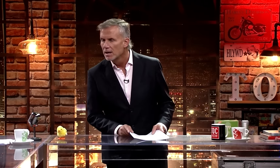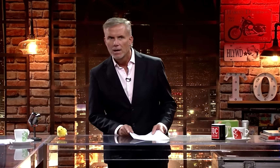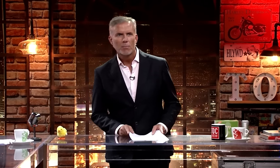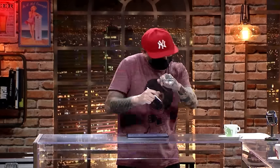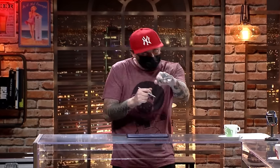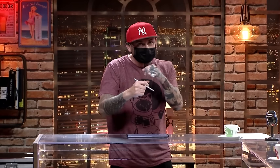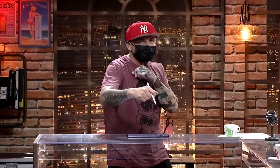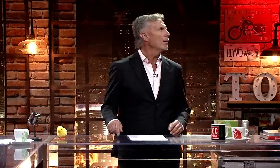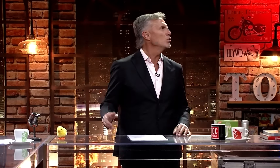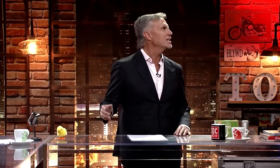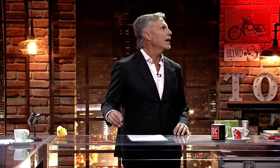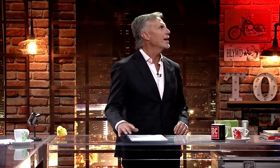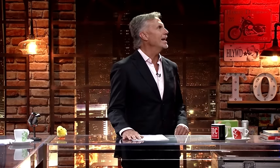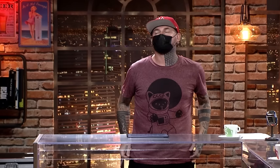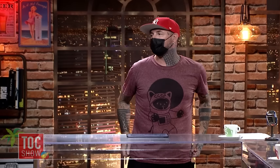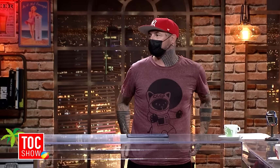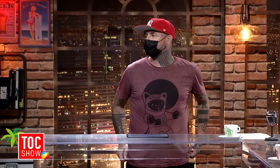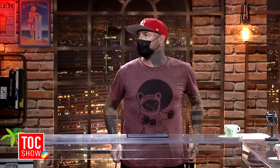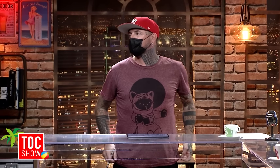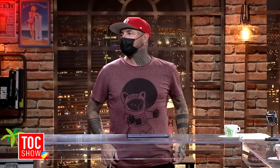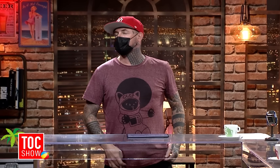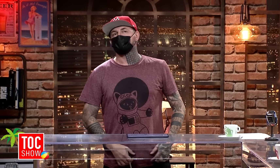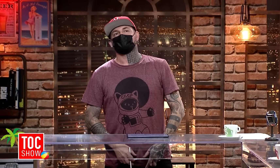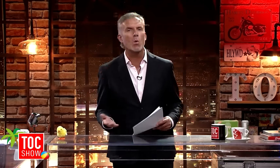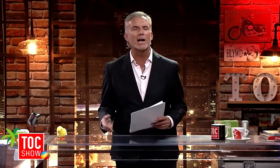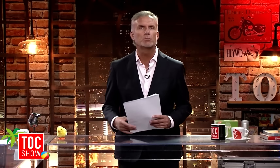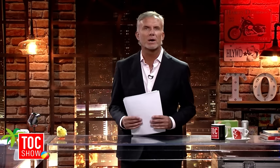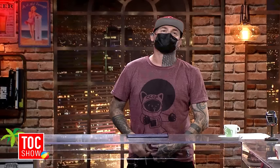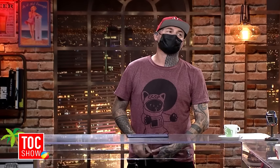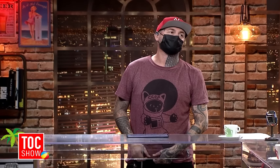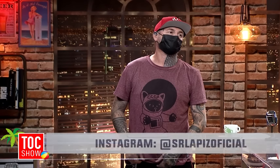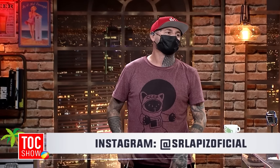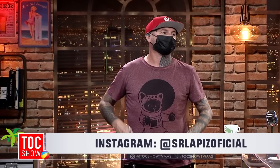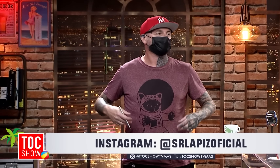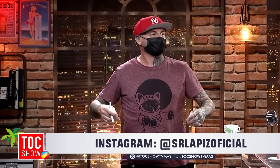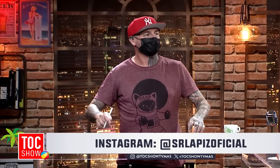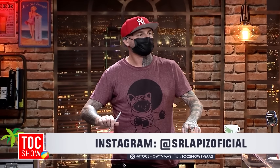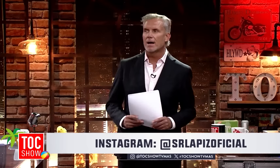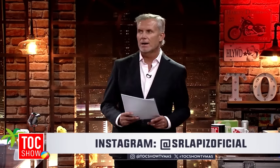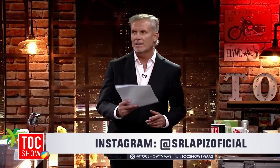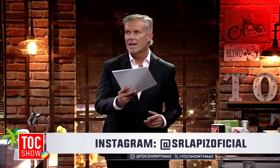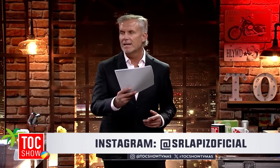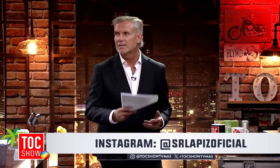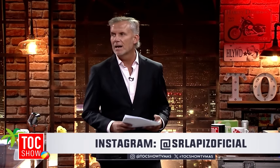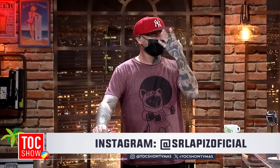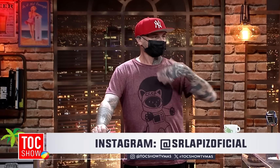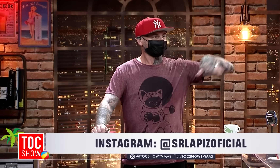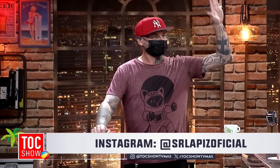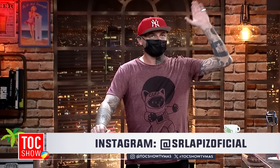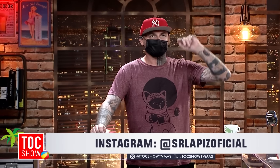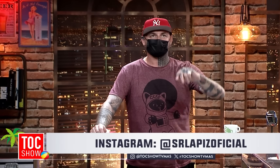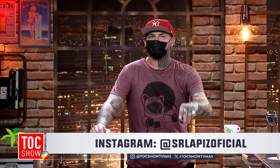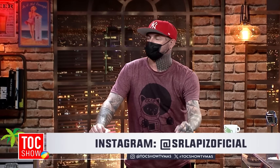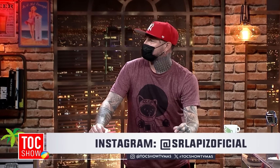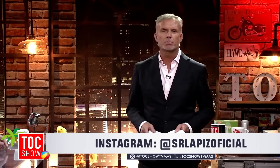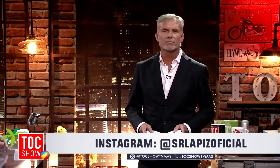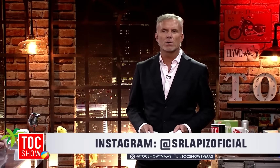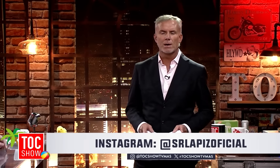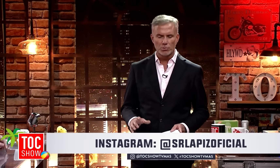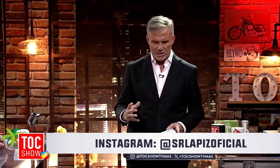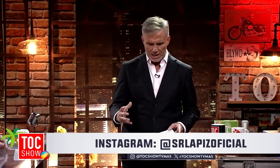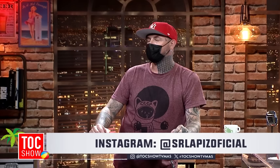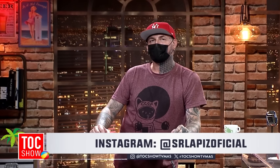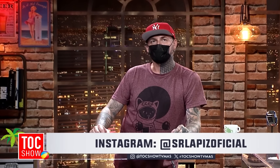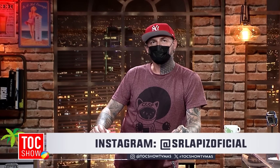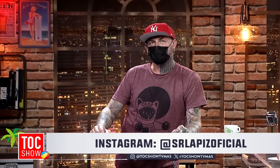No, que no baile. Bueno, ya, una música bailable para Lápiz, un Barry White, por ejemplo, para el deleite de la Pame. Tírate un Barry White, por